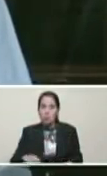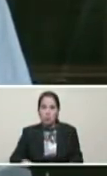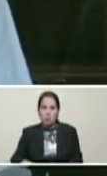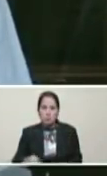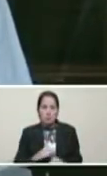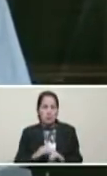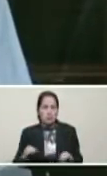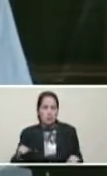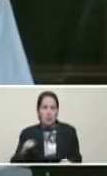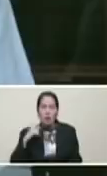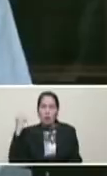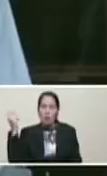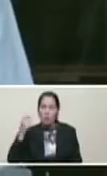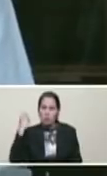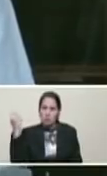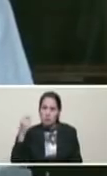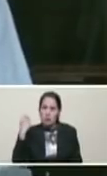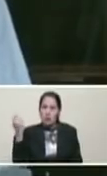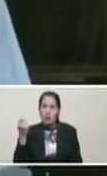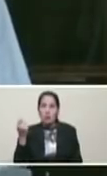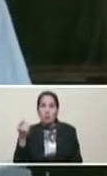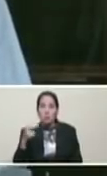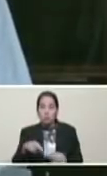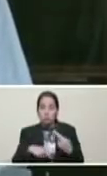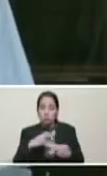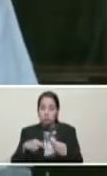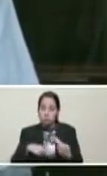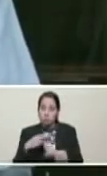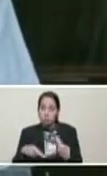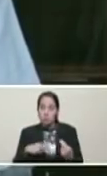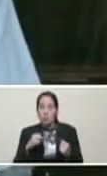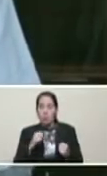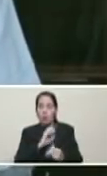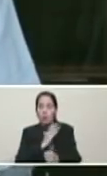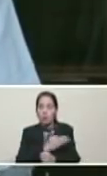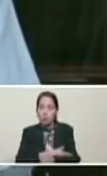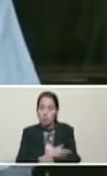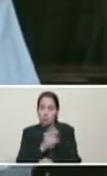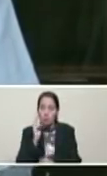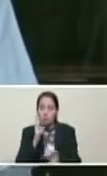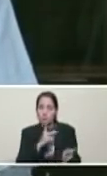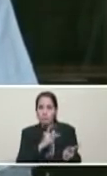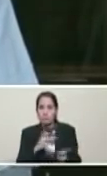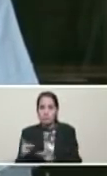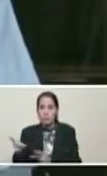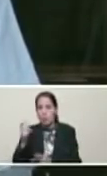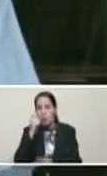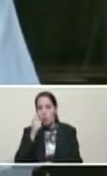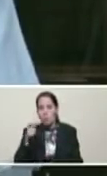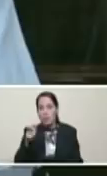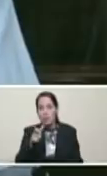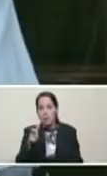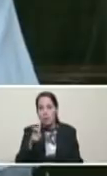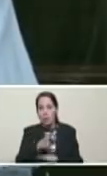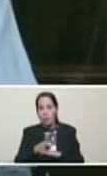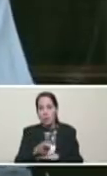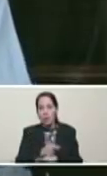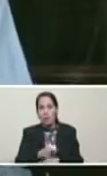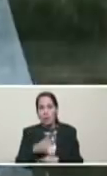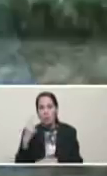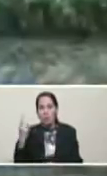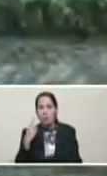llanos valientes poderosos revolucionarios adelante compañeros gobernador rafael calle